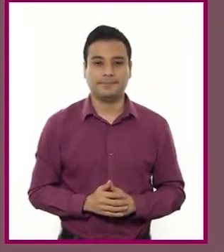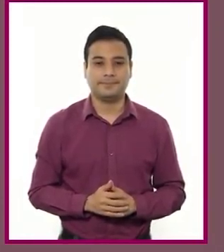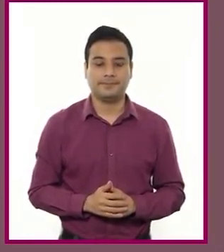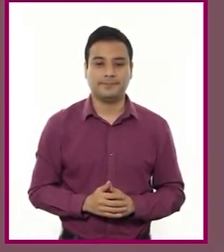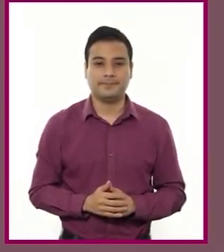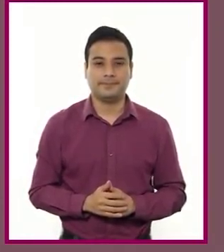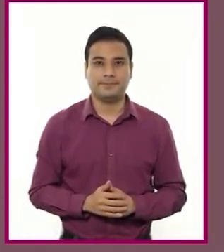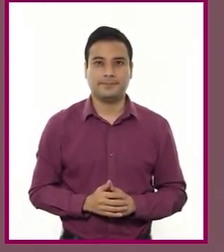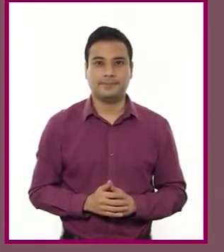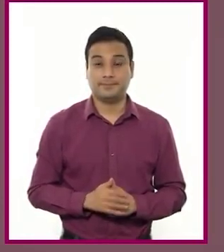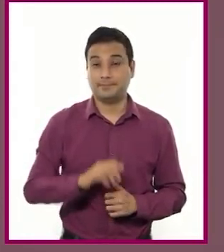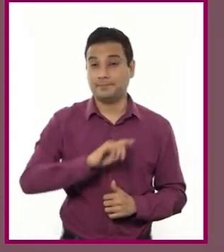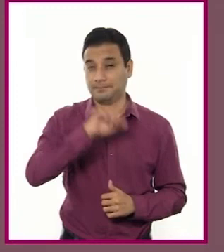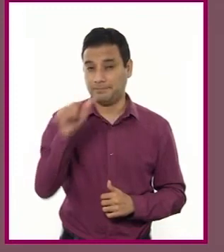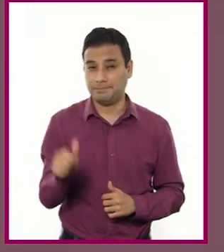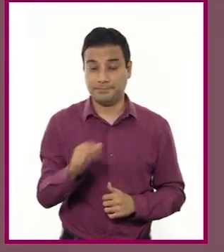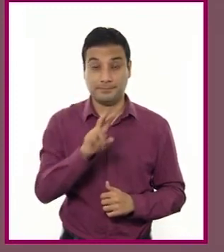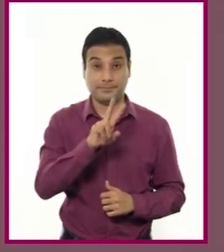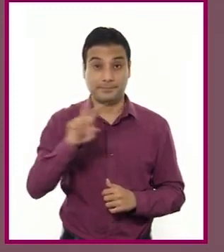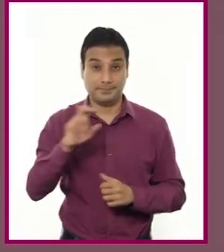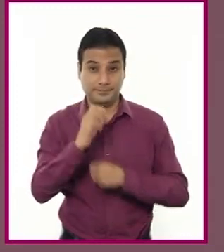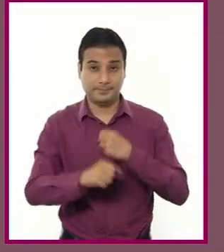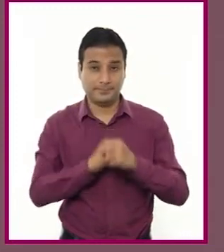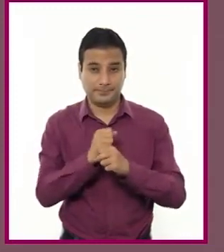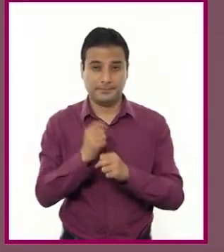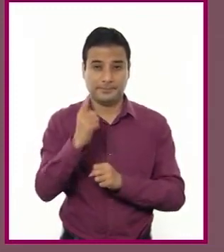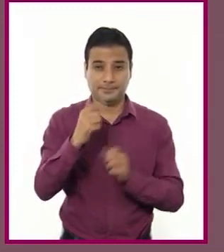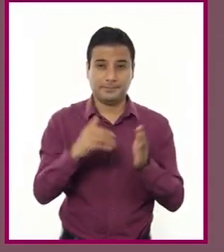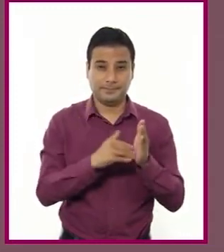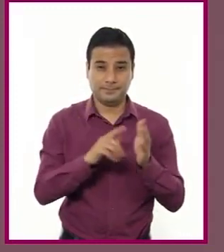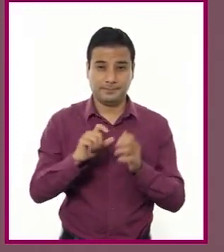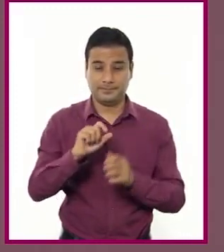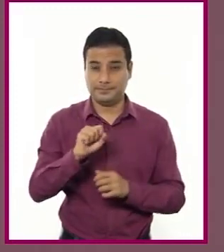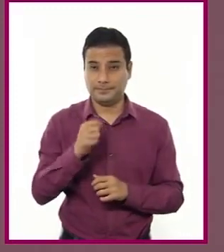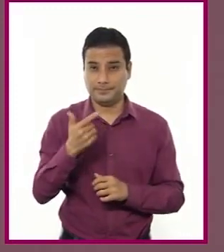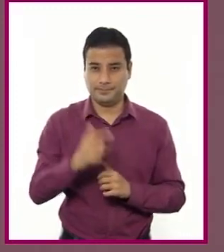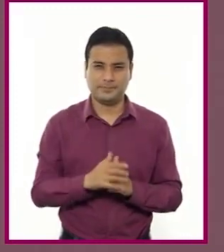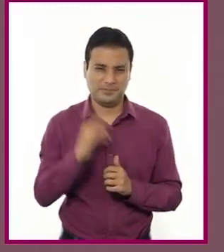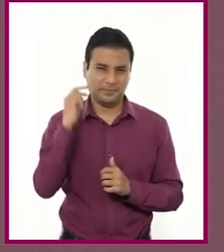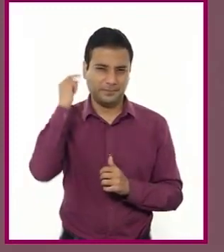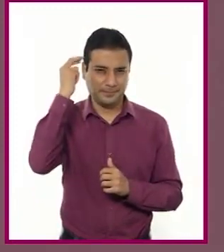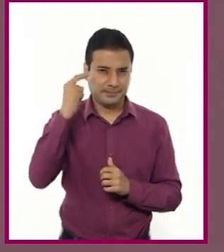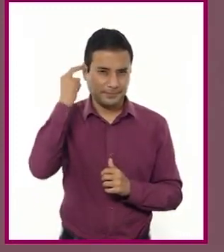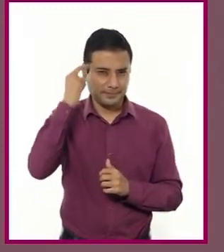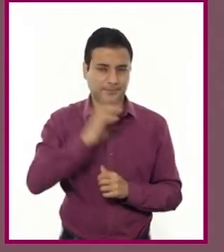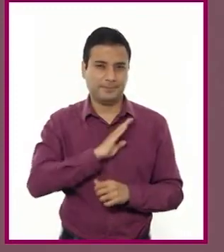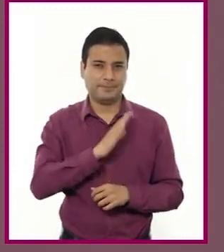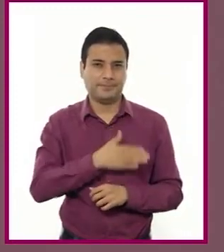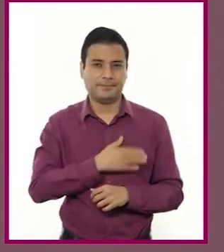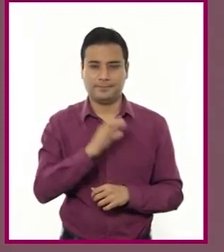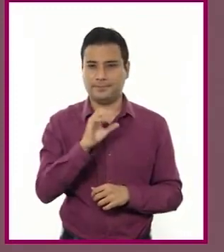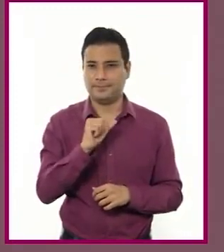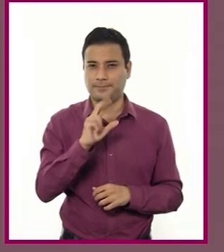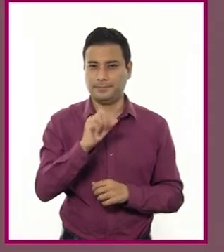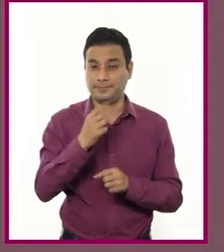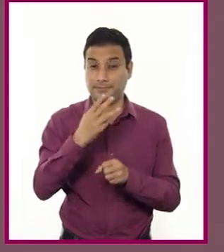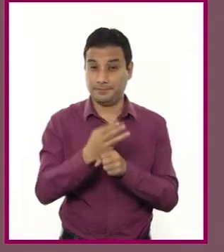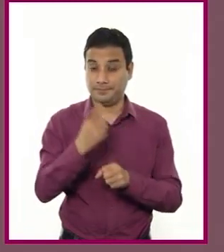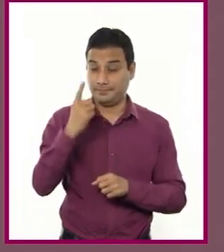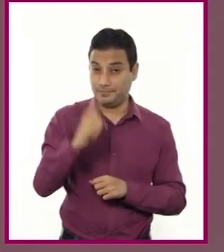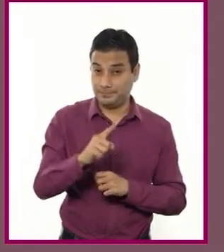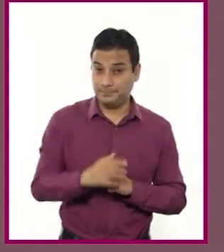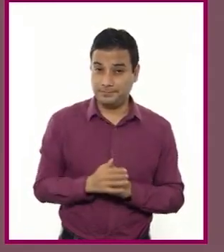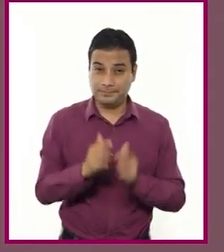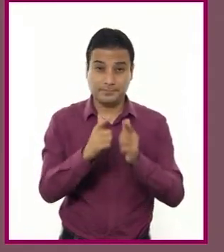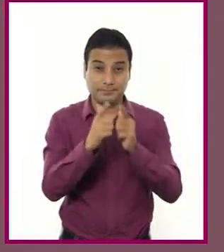Pero 2 siglos después, en 1767, otro rey español, Carlos III, dio las órdenes para que a